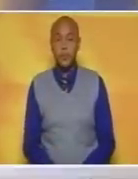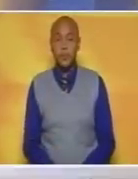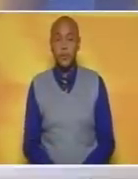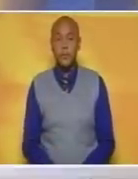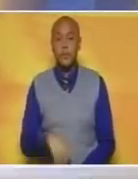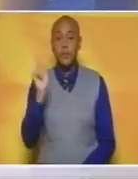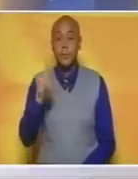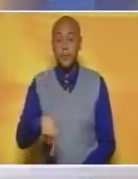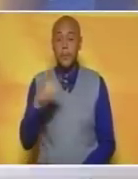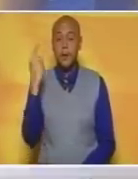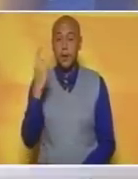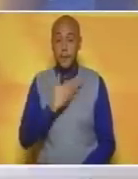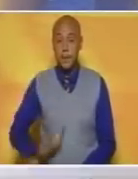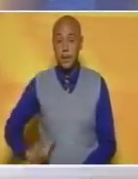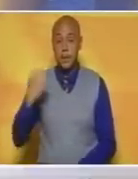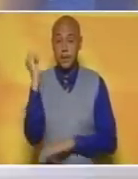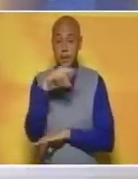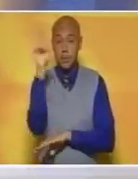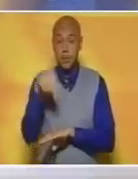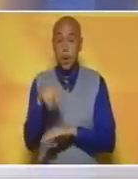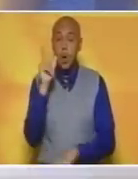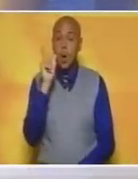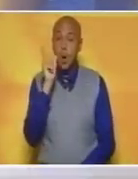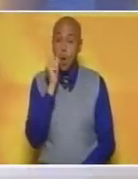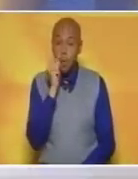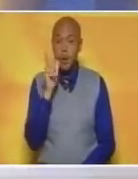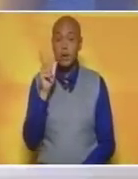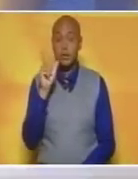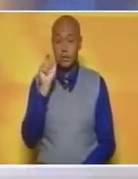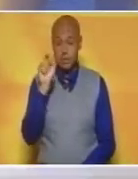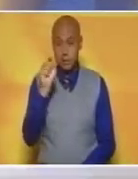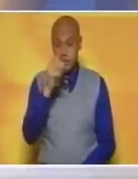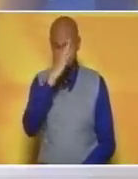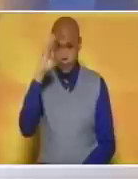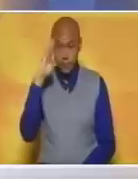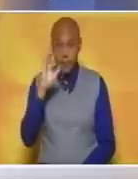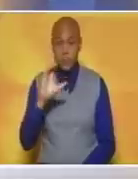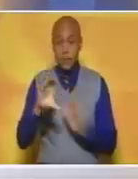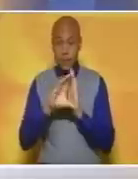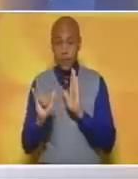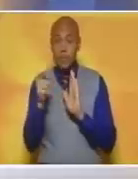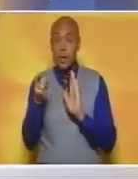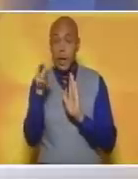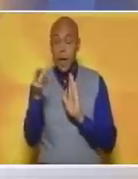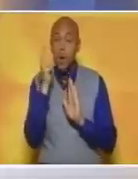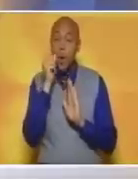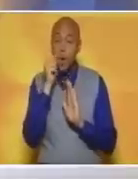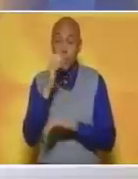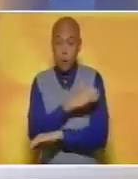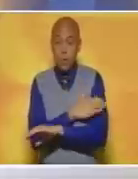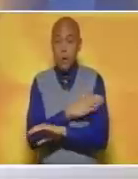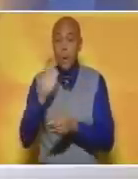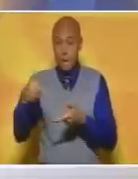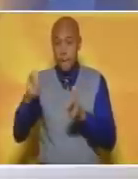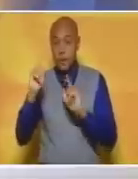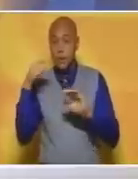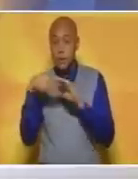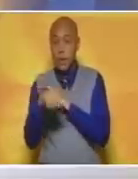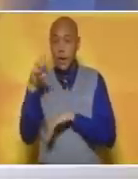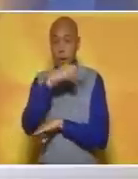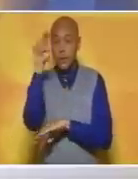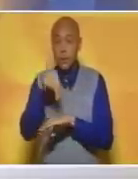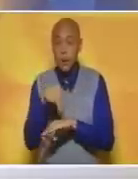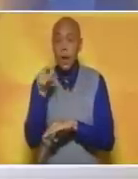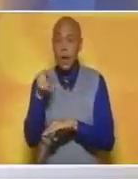El presidente de la Asamblea Nacional Constituyente, Diosdado Cabello, aseguró que los diputados de la oposición pueden ingresar a la Asamblea Nacional cuando la sesión